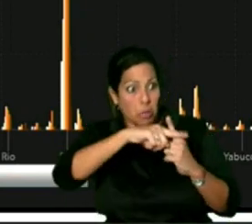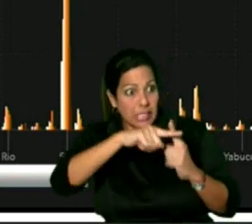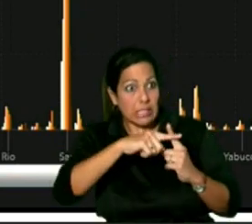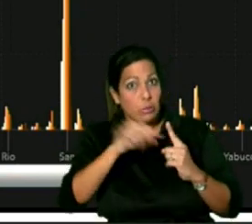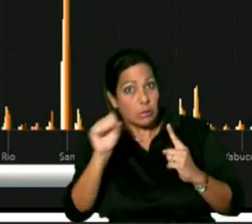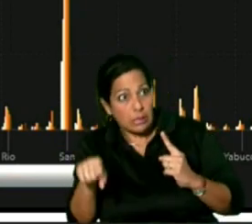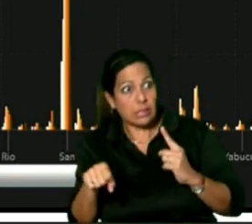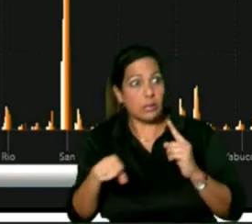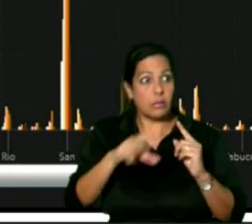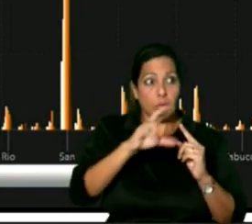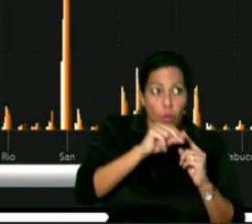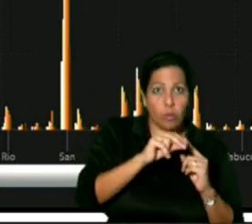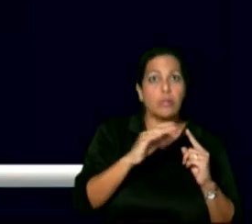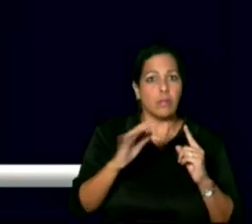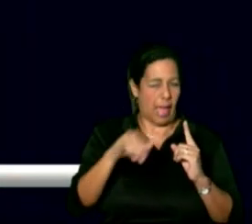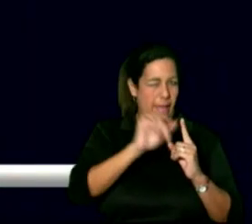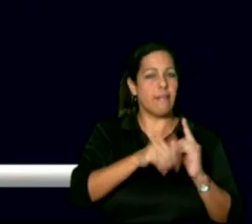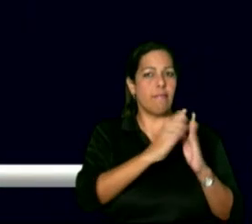personas.